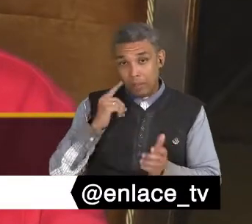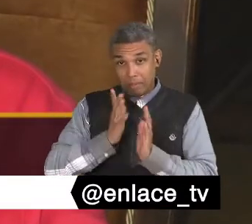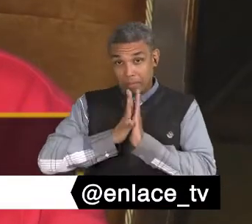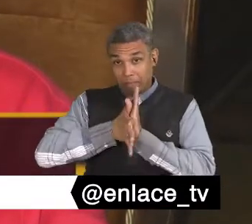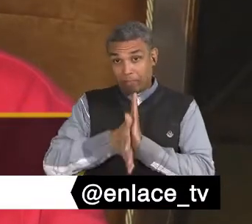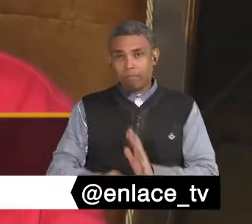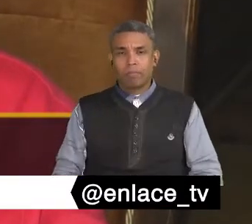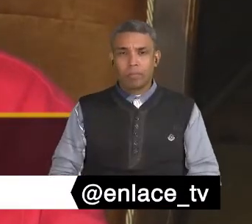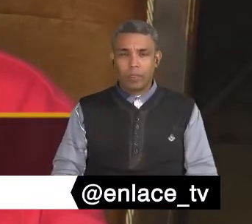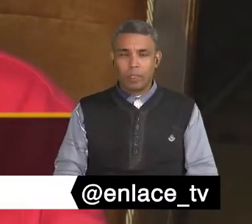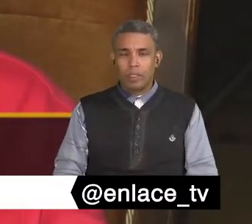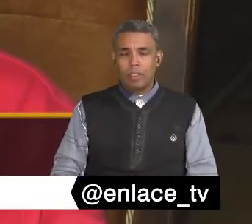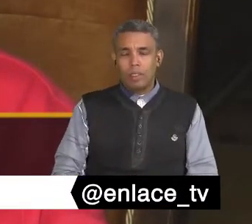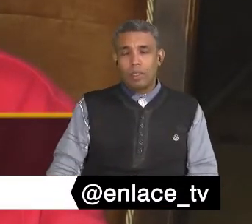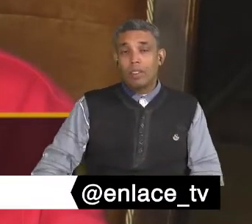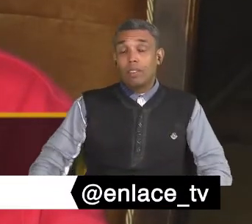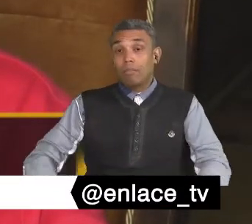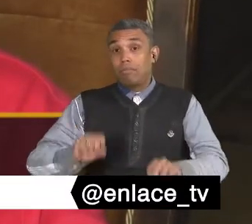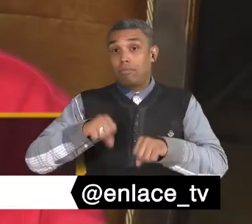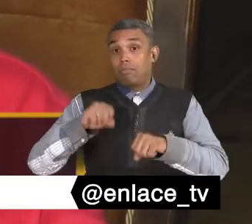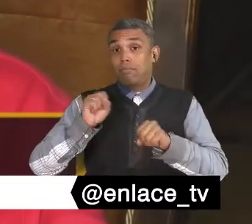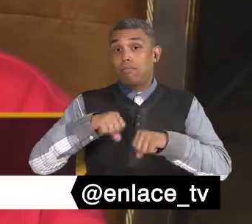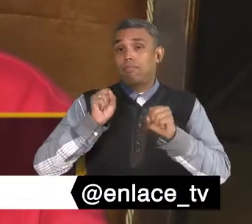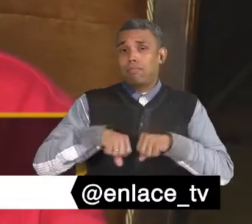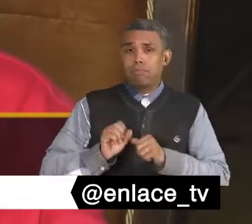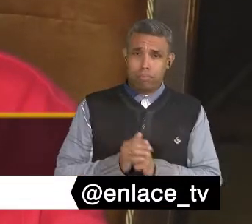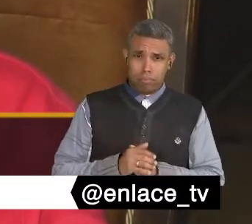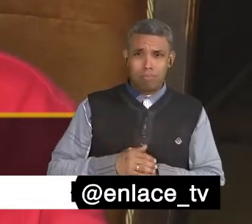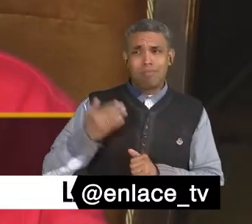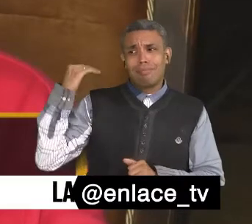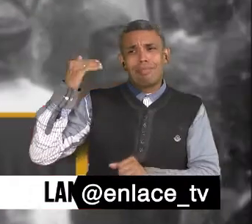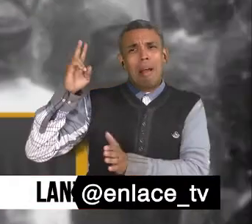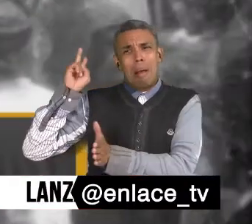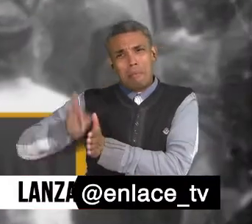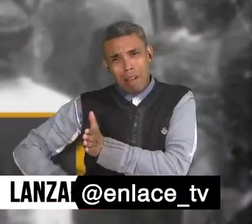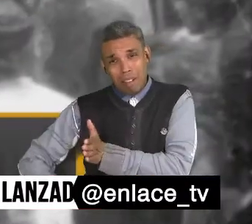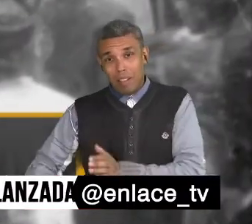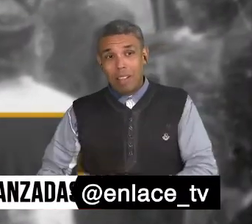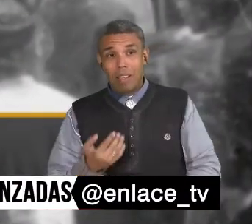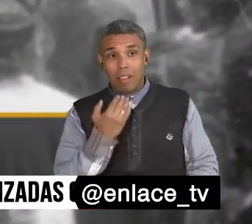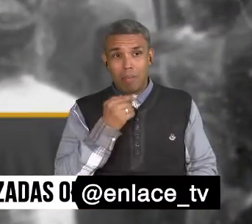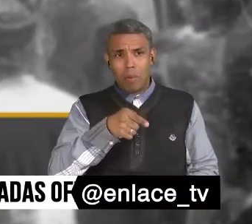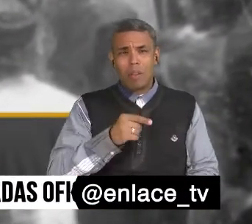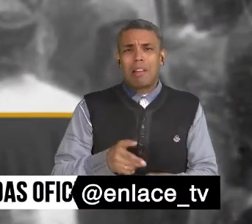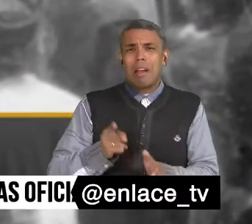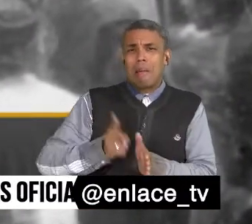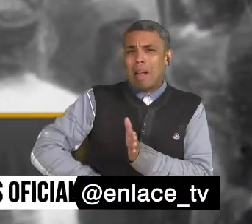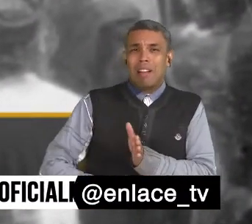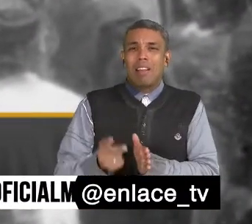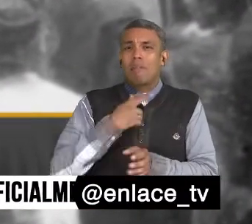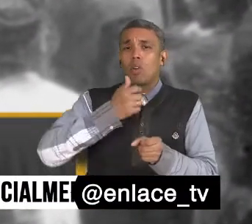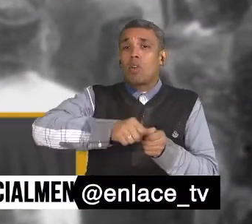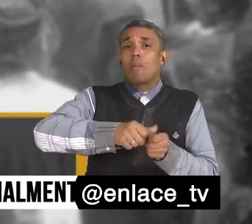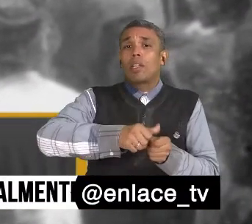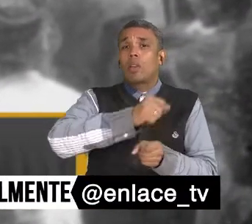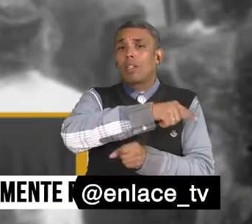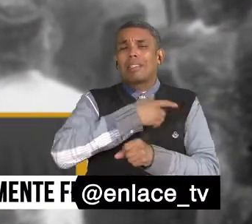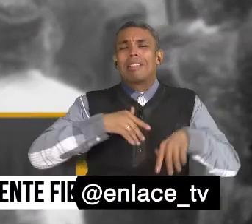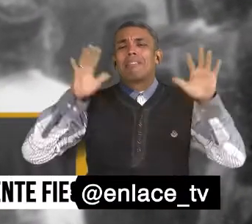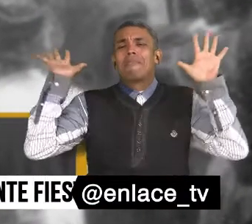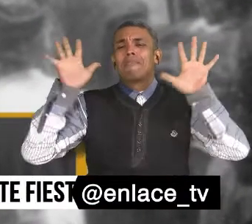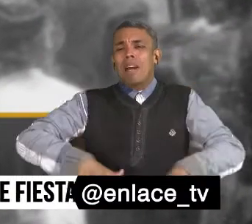se paralizó todo lo que son los trabajos, especialmente la refinería. Pero yo con eso trabajaba en la